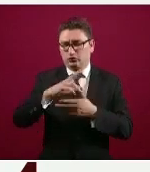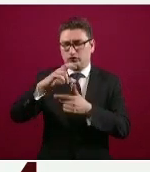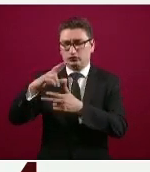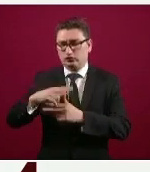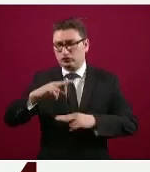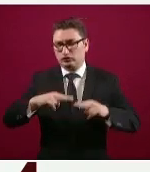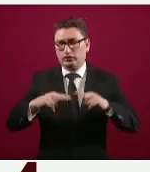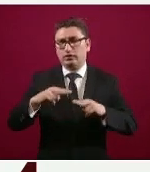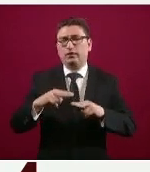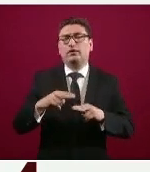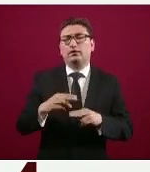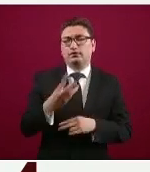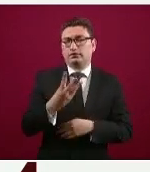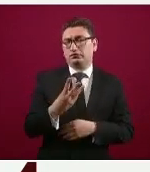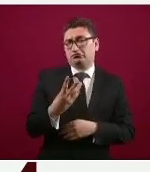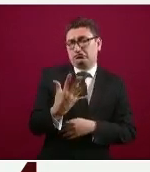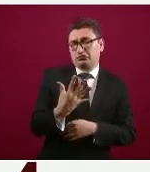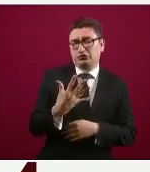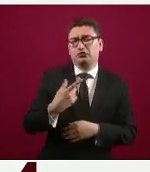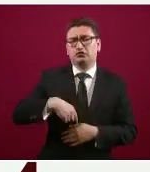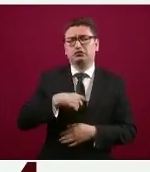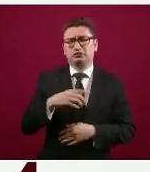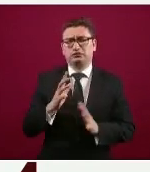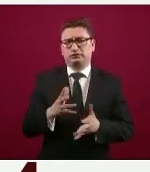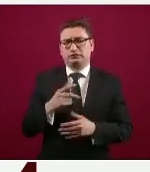ya tuvimos 2, también aquí